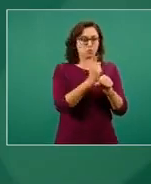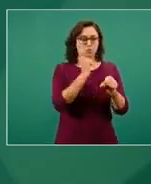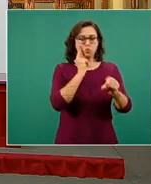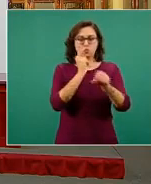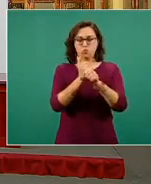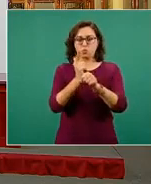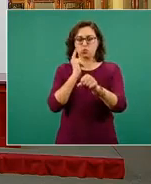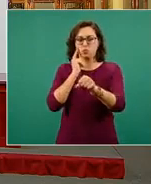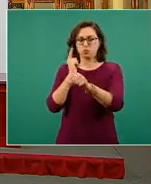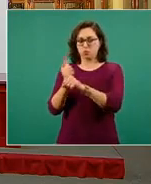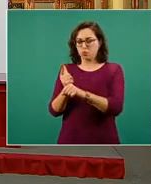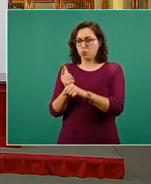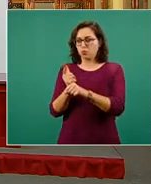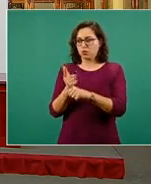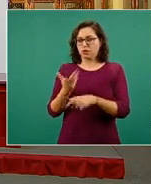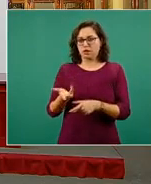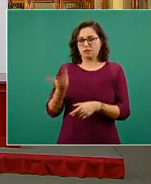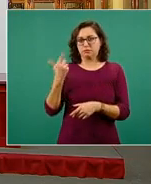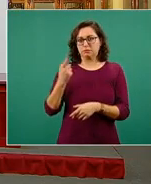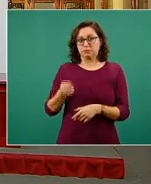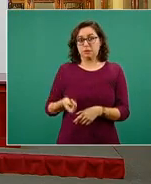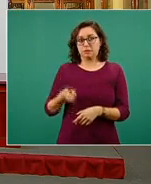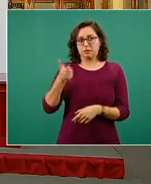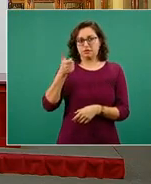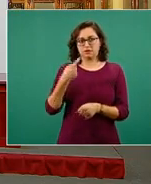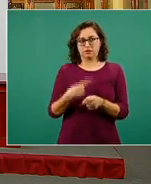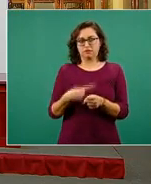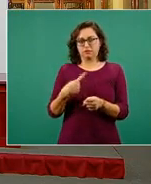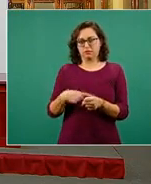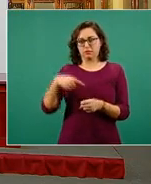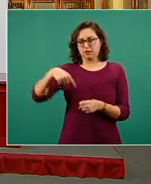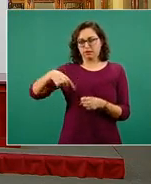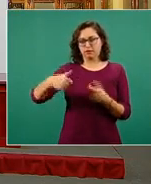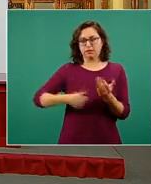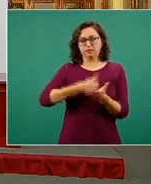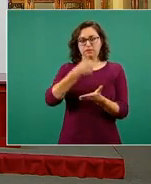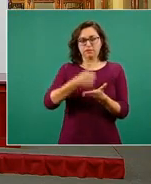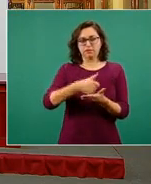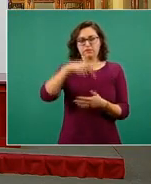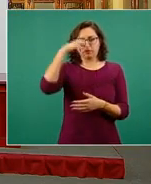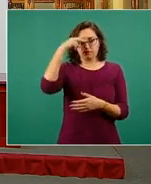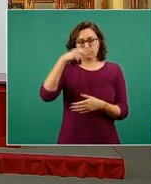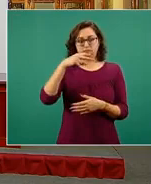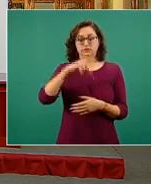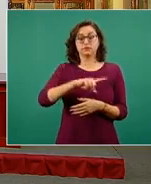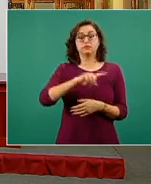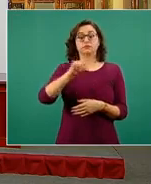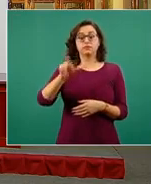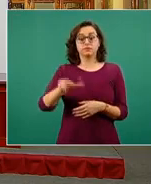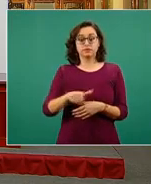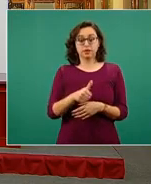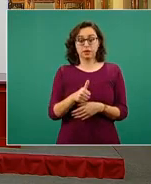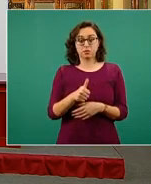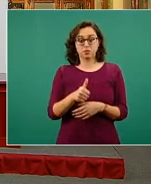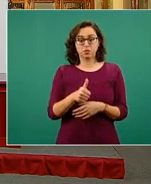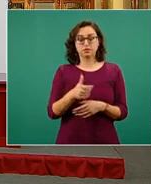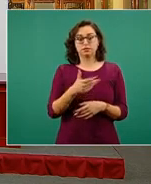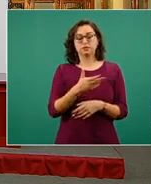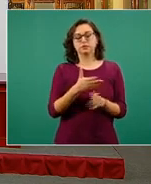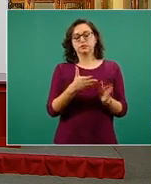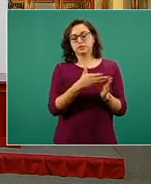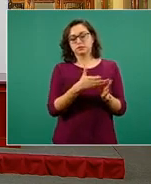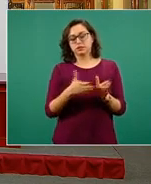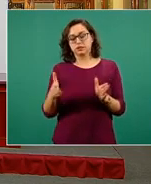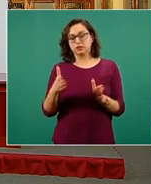epidemia, el primer caso detectado fue aquí en la Ciudad de México. Lo fue posteriormente rumbo al pico máximo de verano, cuando ustedes